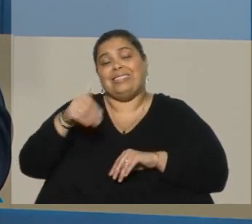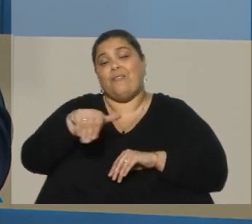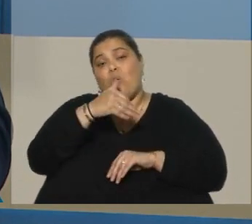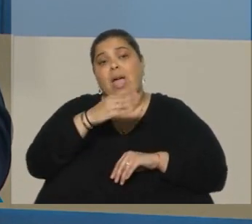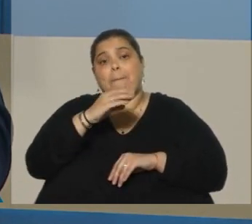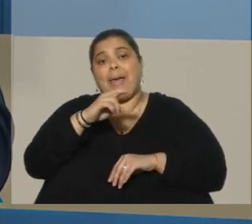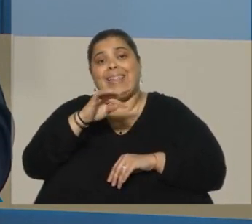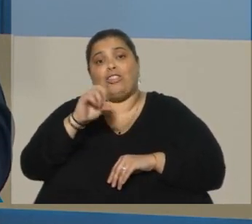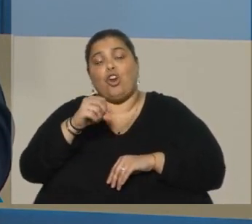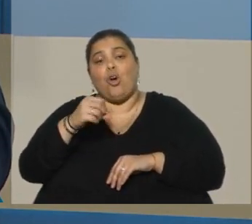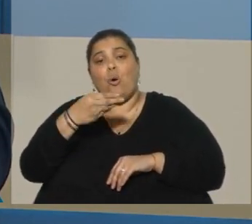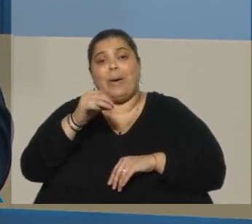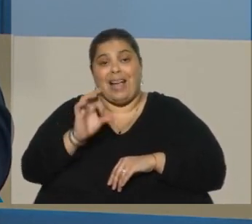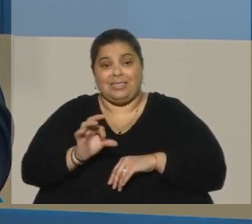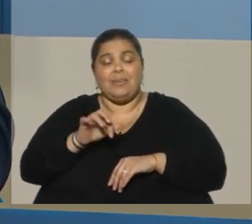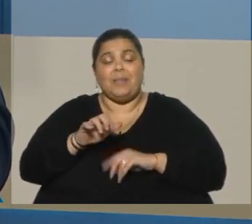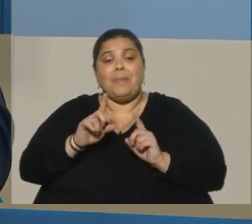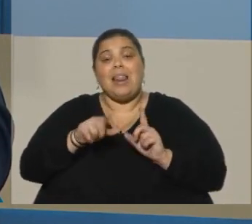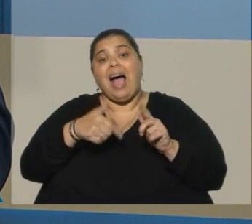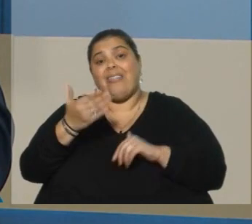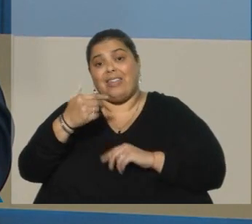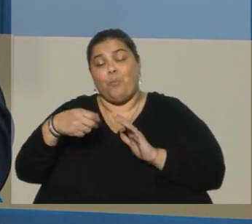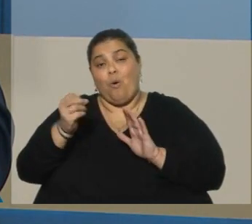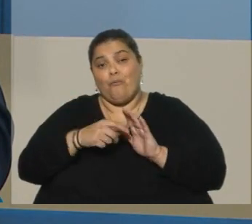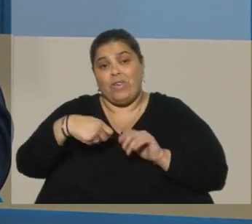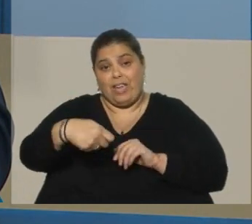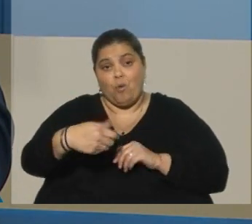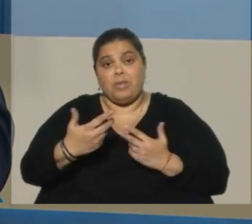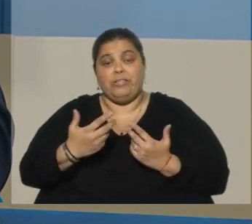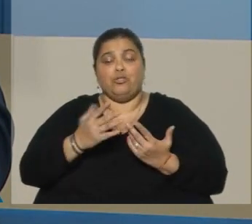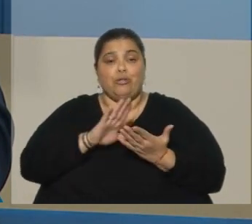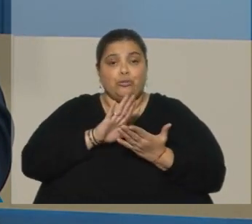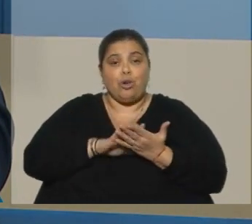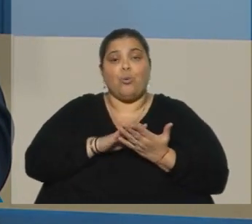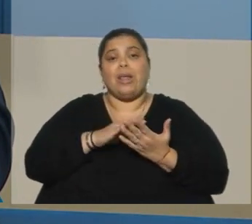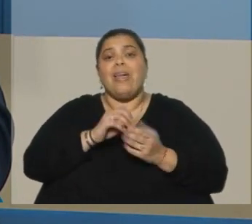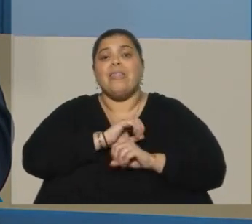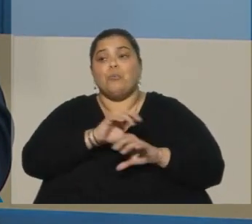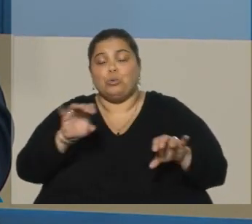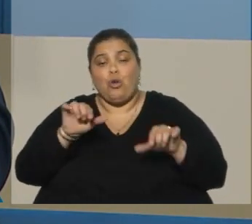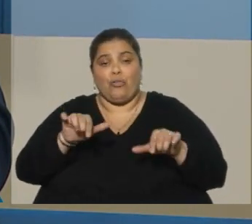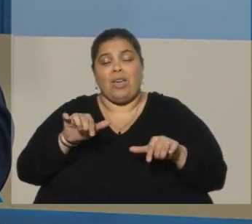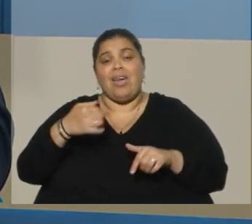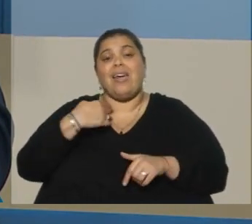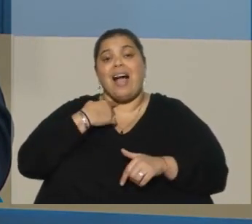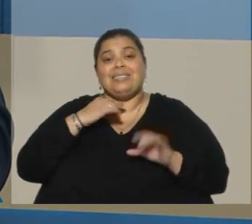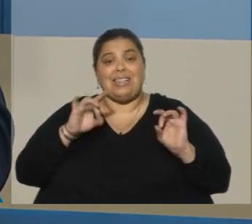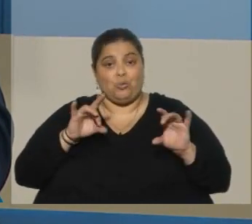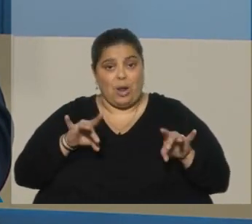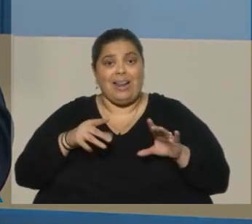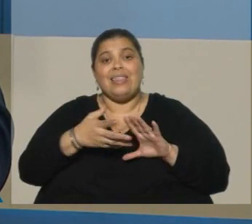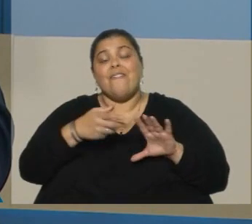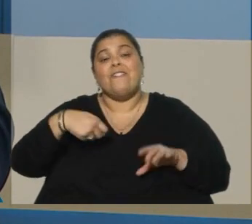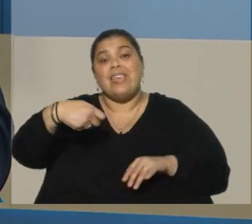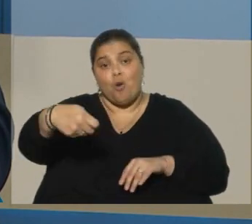Y cuando se creó ese fideicomiso que iba a manejar la industria del gas natural o la distribución de gas natural, el fideicomiso en el gobierno